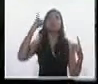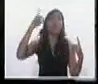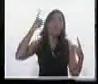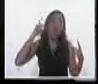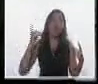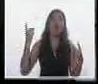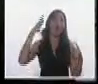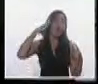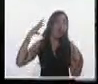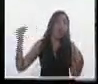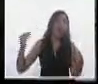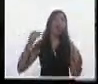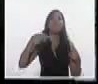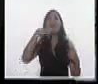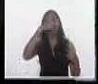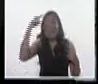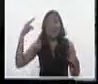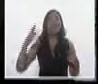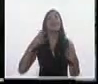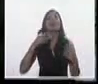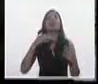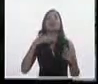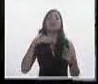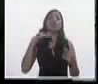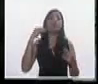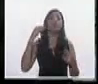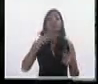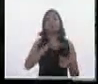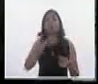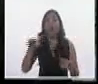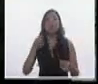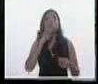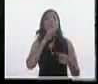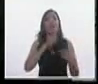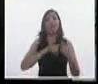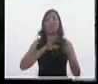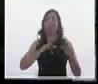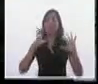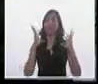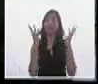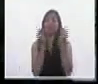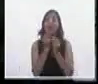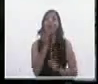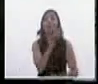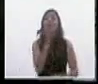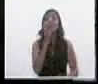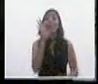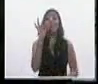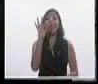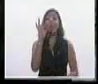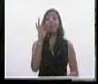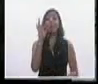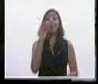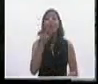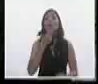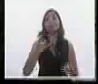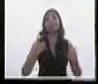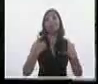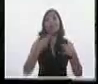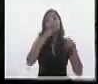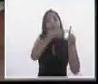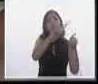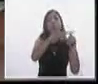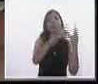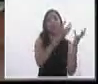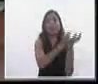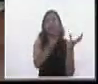de Colima de Nayarit de Michoacán Cuántos tienen ahorita est actualmente son alrededor de 40 muchachos diferentes en distintos semestres porque hace